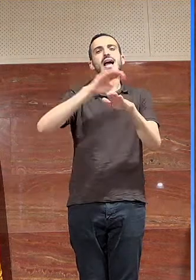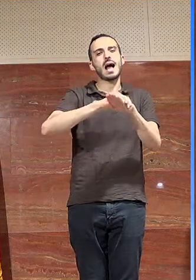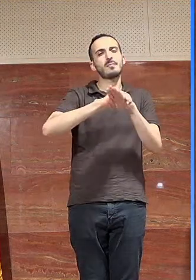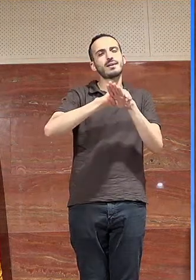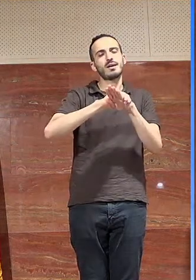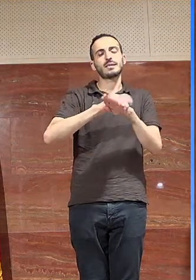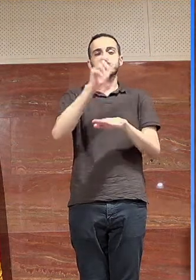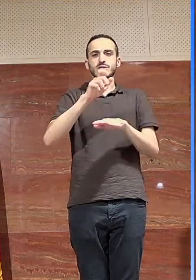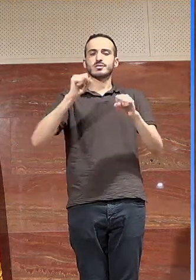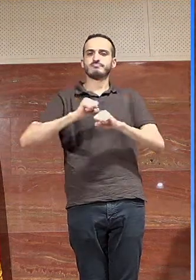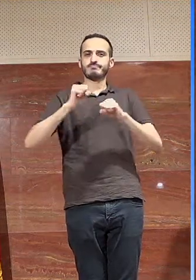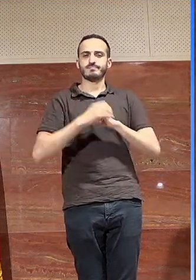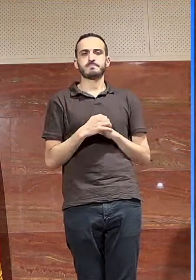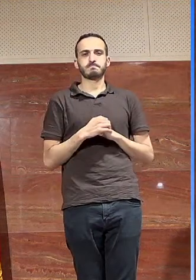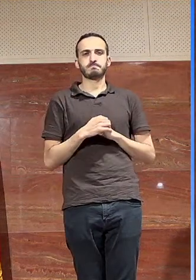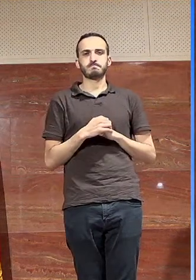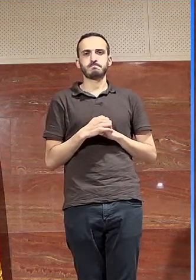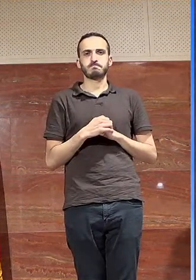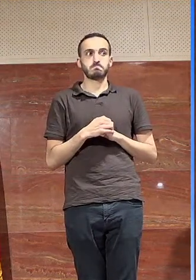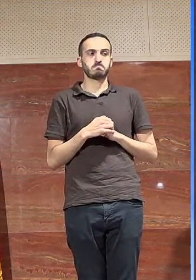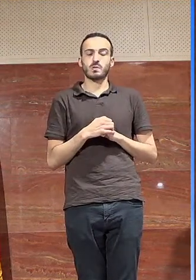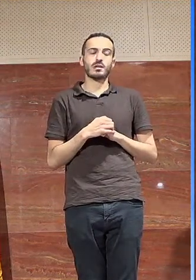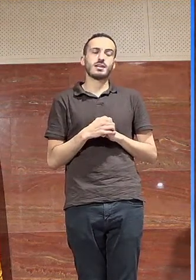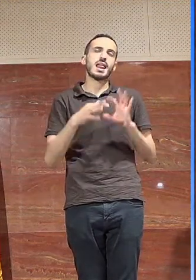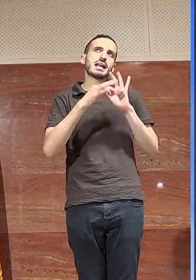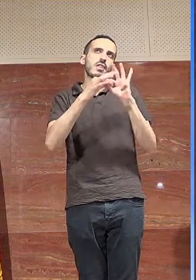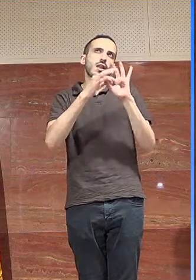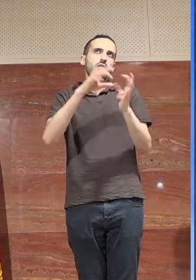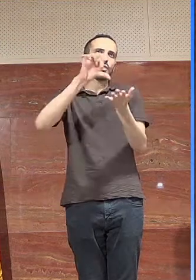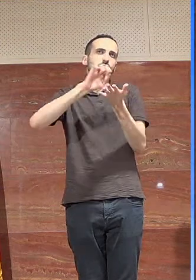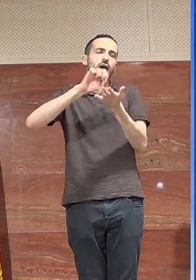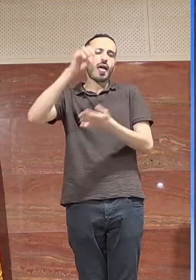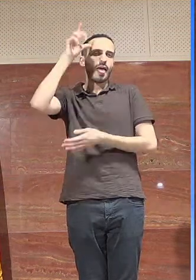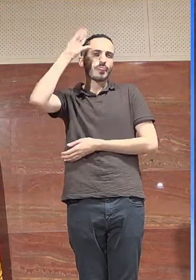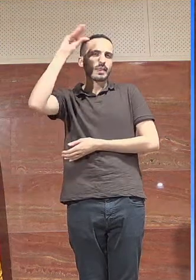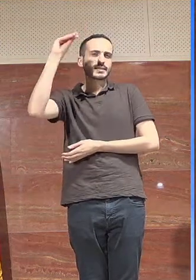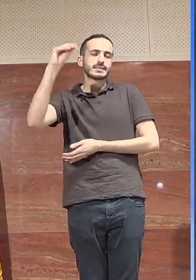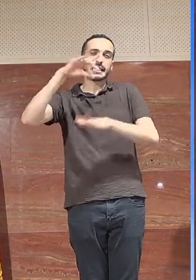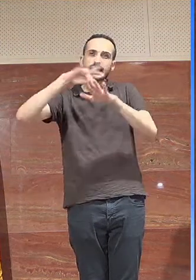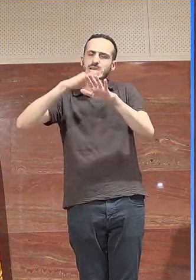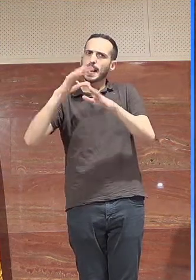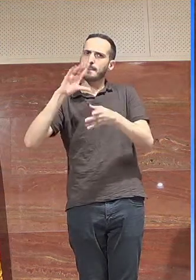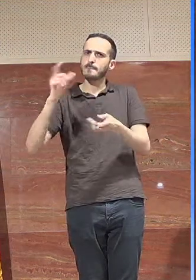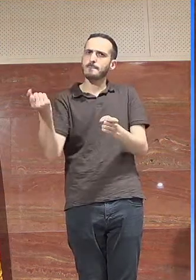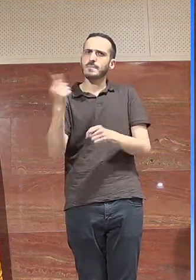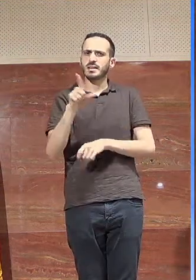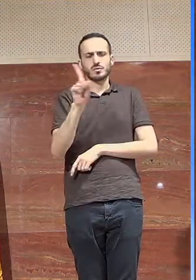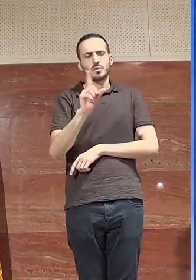los mayores, que no suena muy a ciudad digital, ¿no? Y, por tanto, que contrasta un poco con lo anterior,